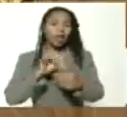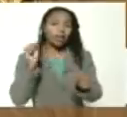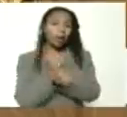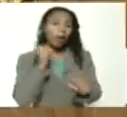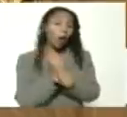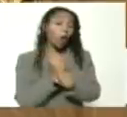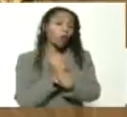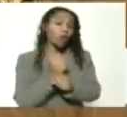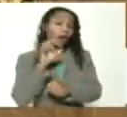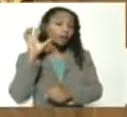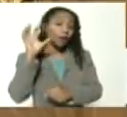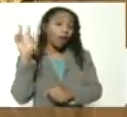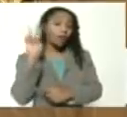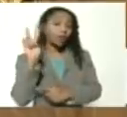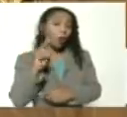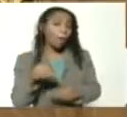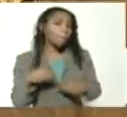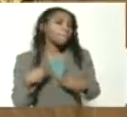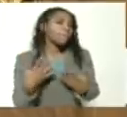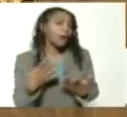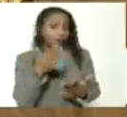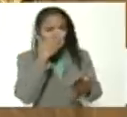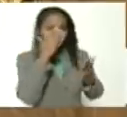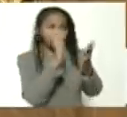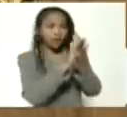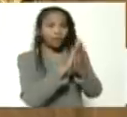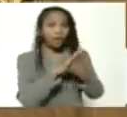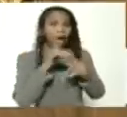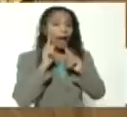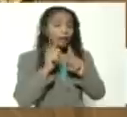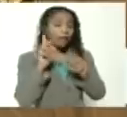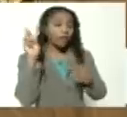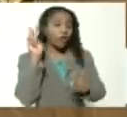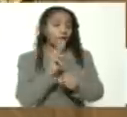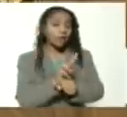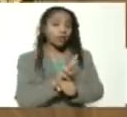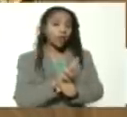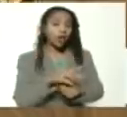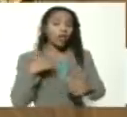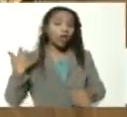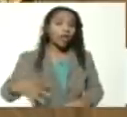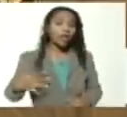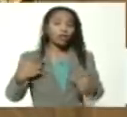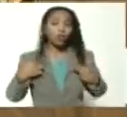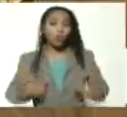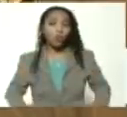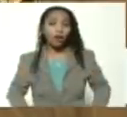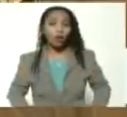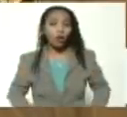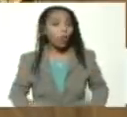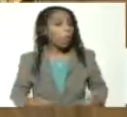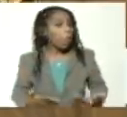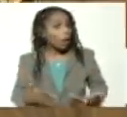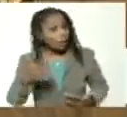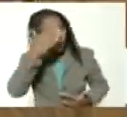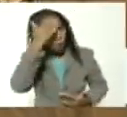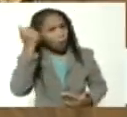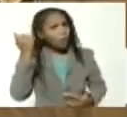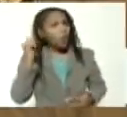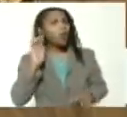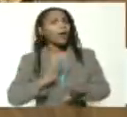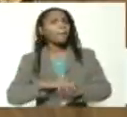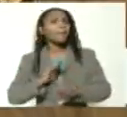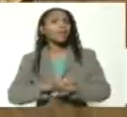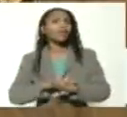Estado venezolano para enfrentar a las violaciones de los derechos humanos. ¿O es que hemos olvidado lo que aquí